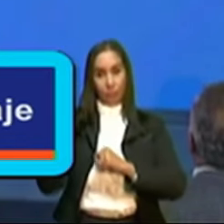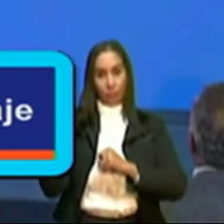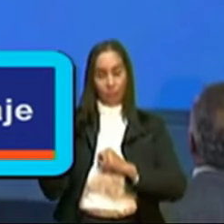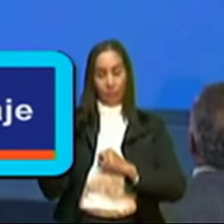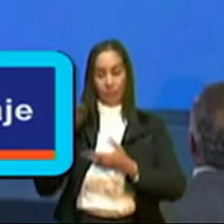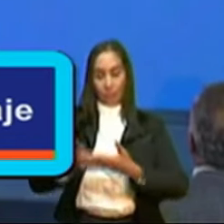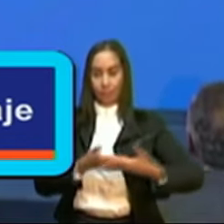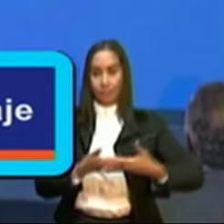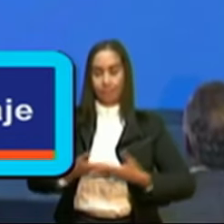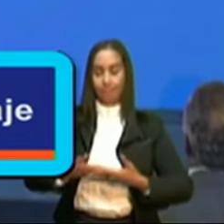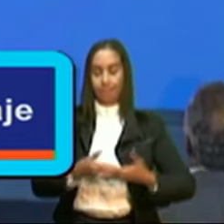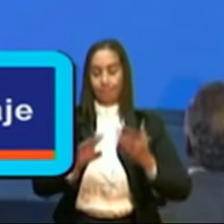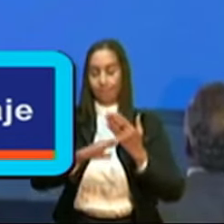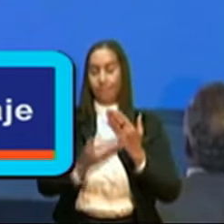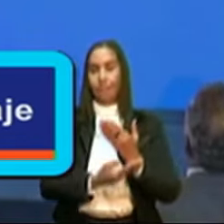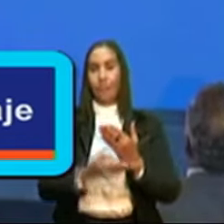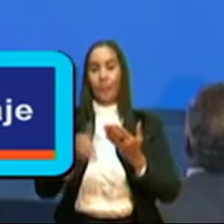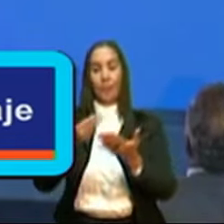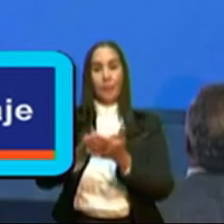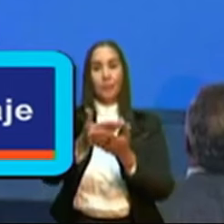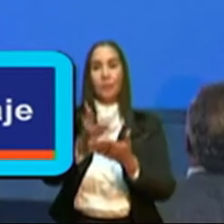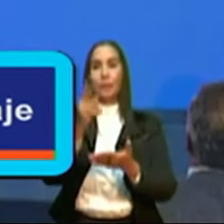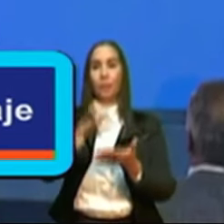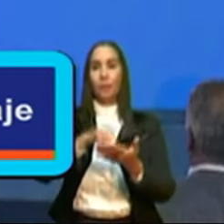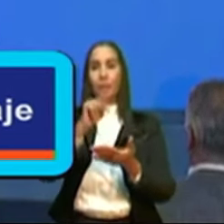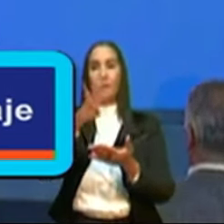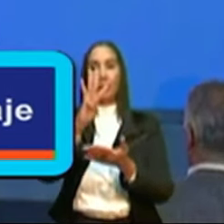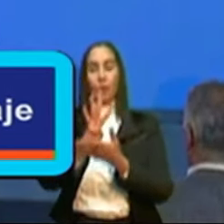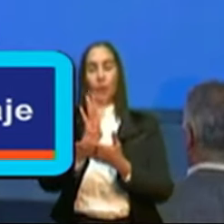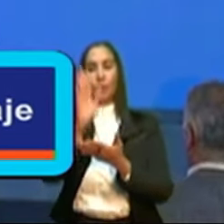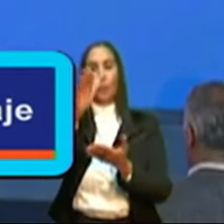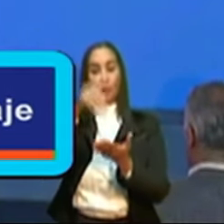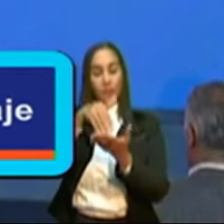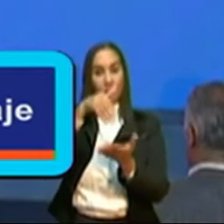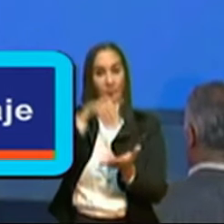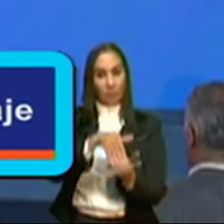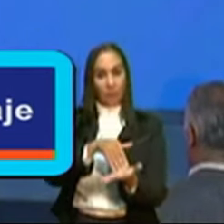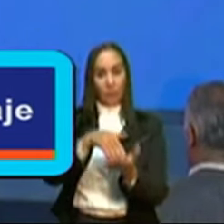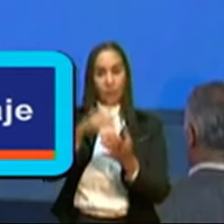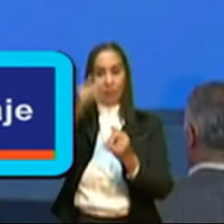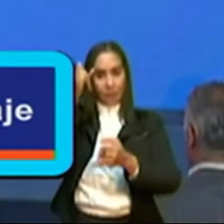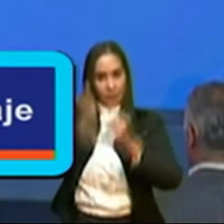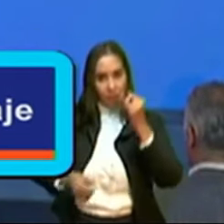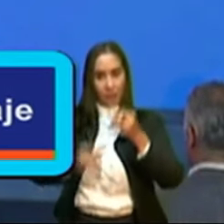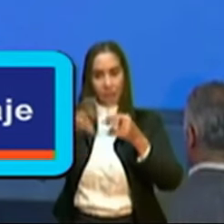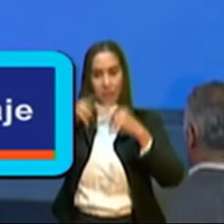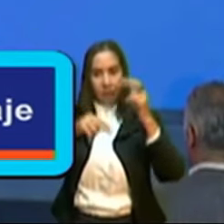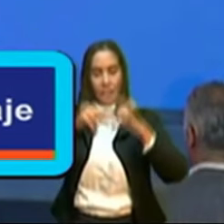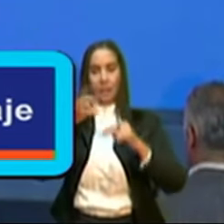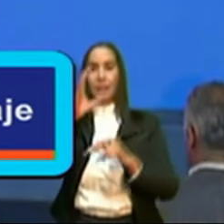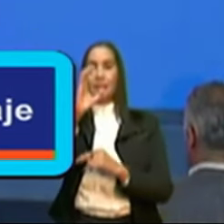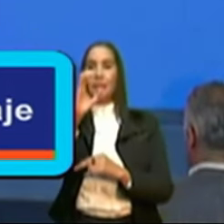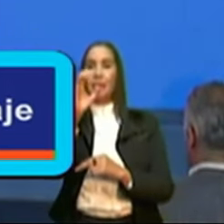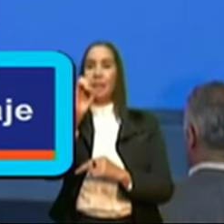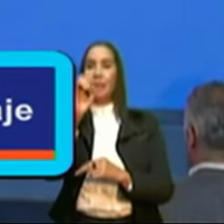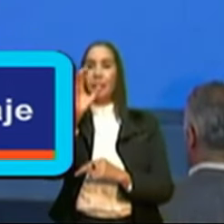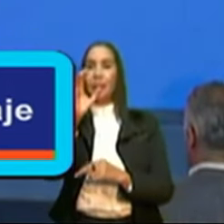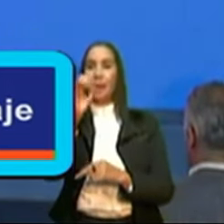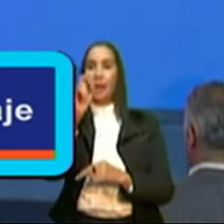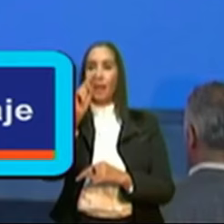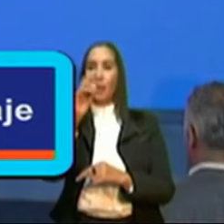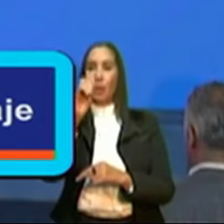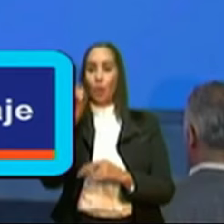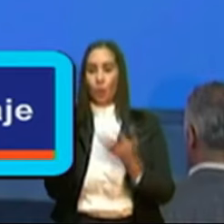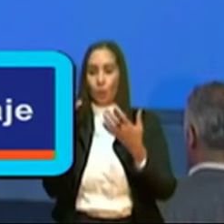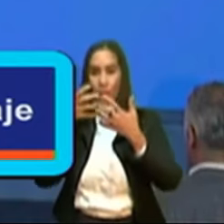entregamos en el presupuesto del 2024 unos 400 millones de pesos para terminarlo. Y el SECANOE, que es el que se